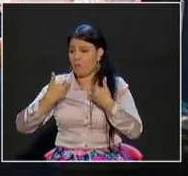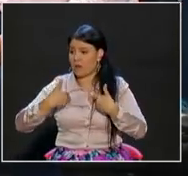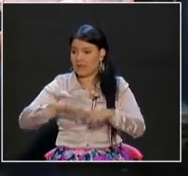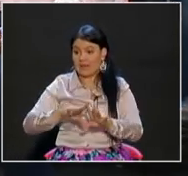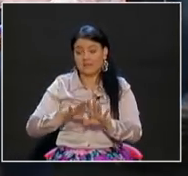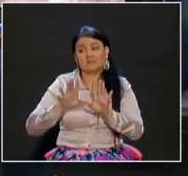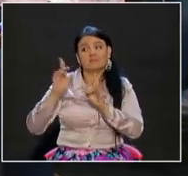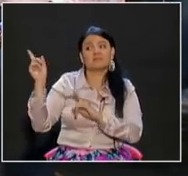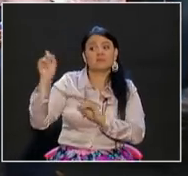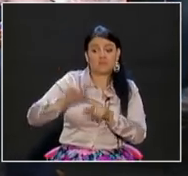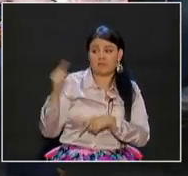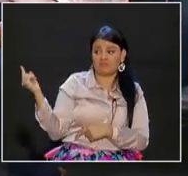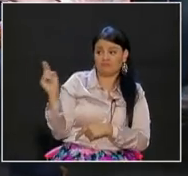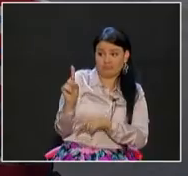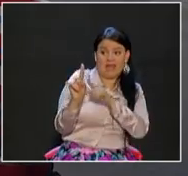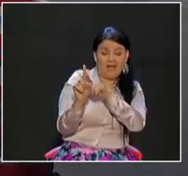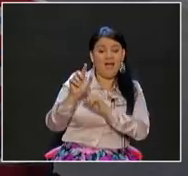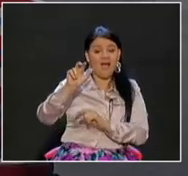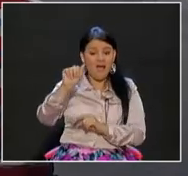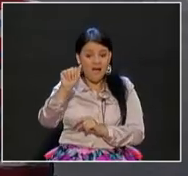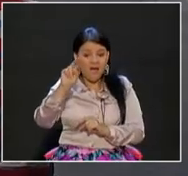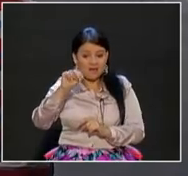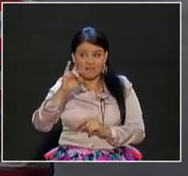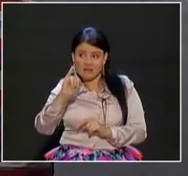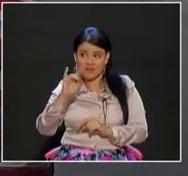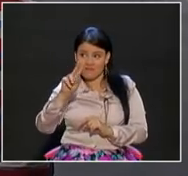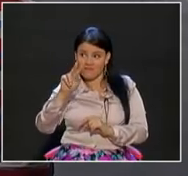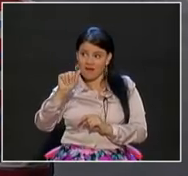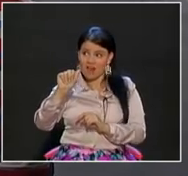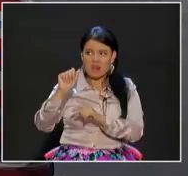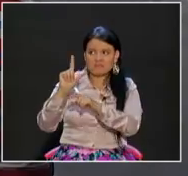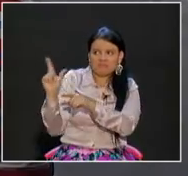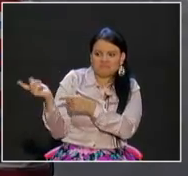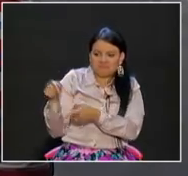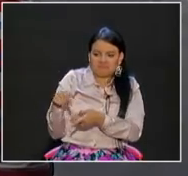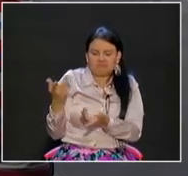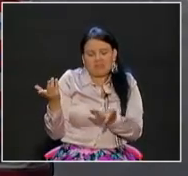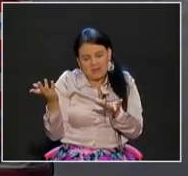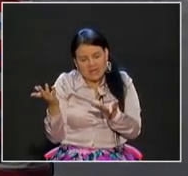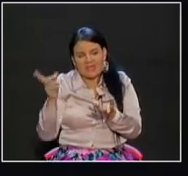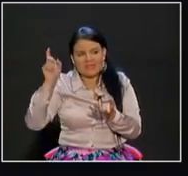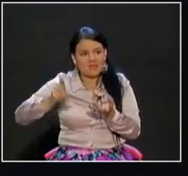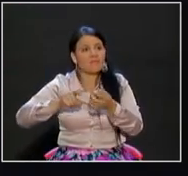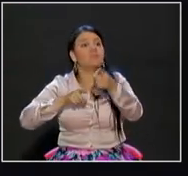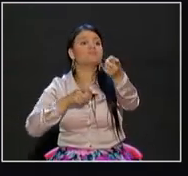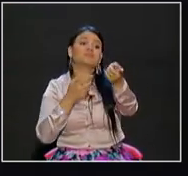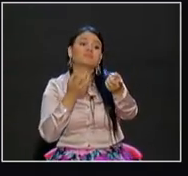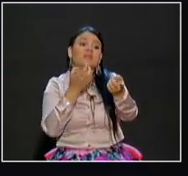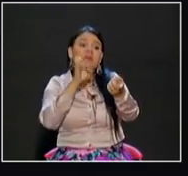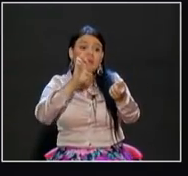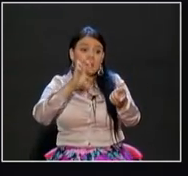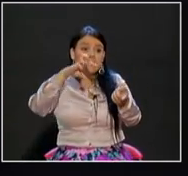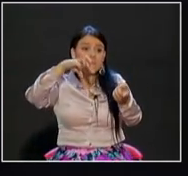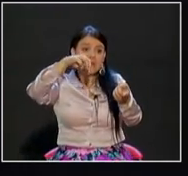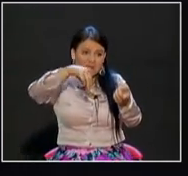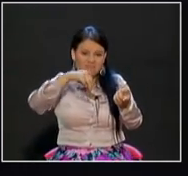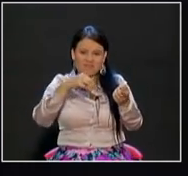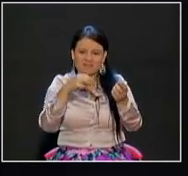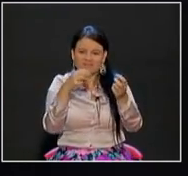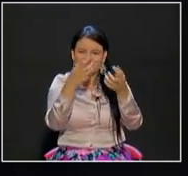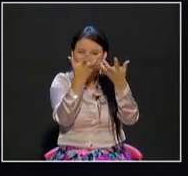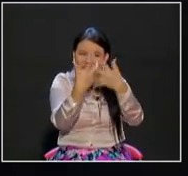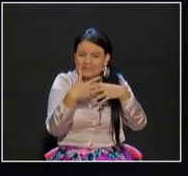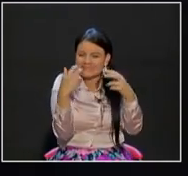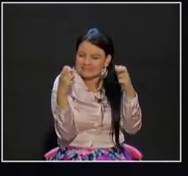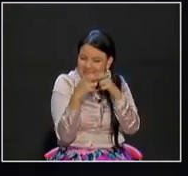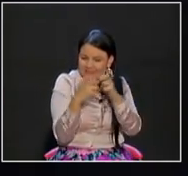tendrá por obligación que reclamar ante empresas públicas de medellín la indemnización necesaria ante lo